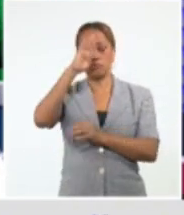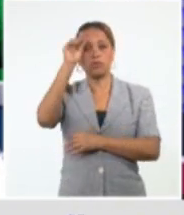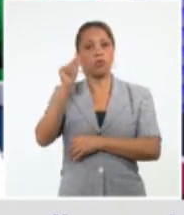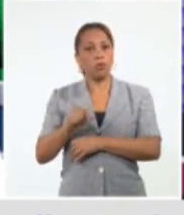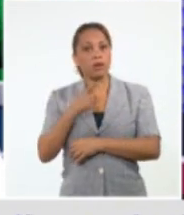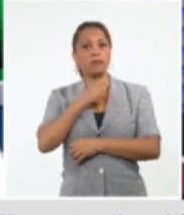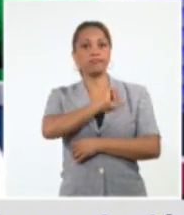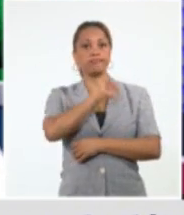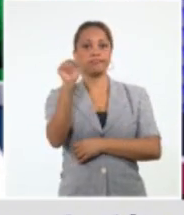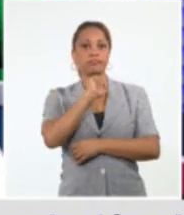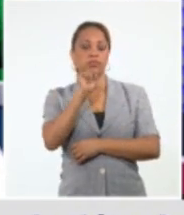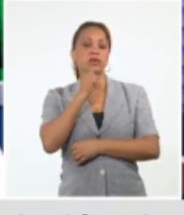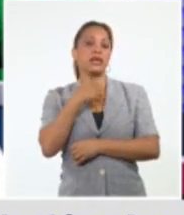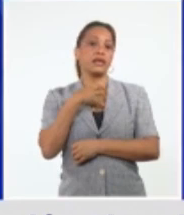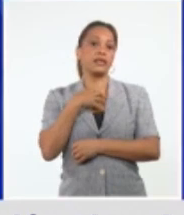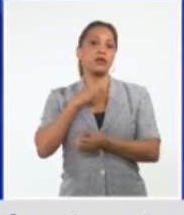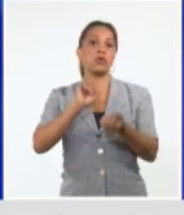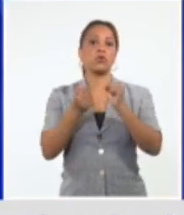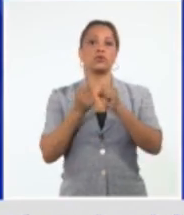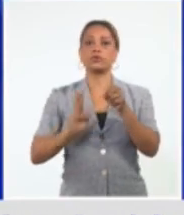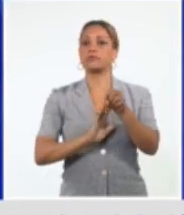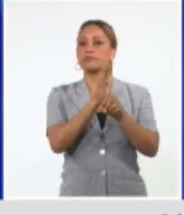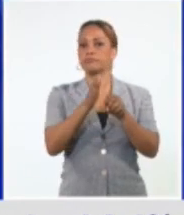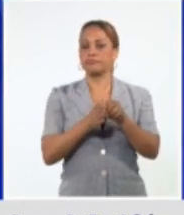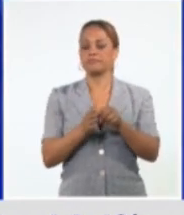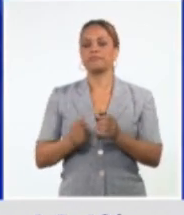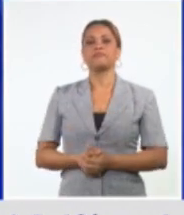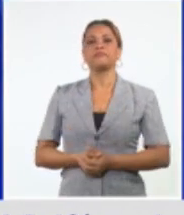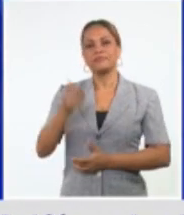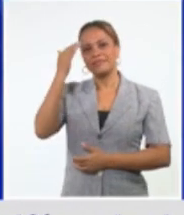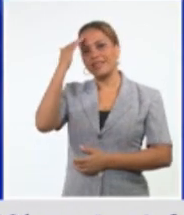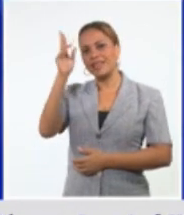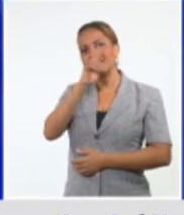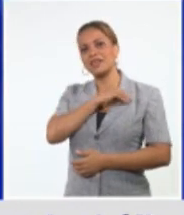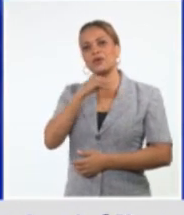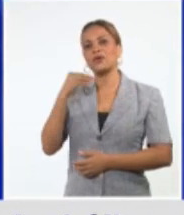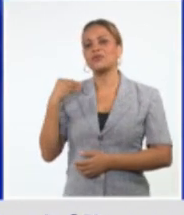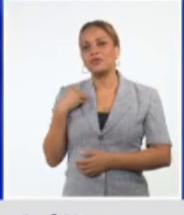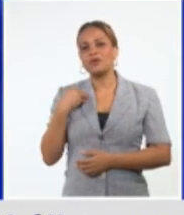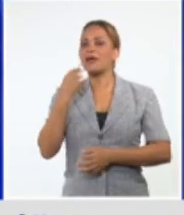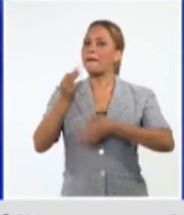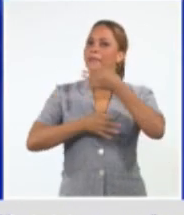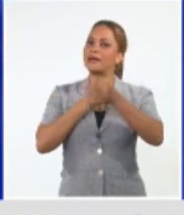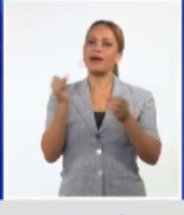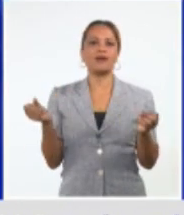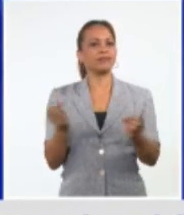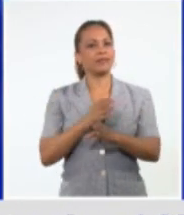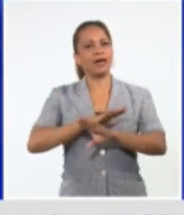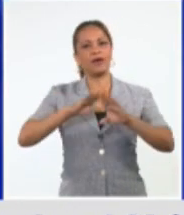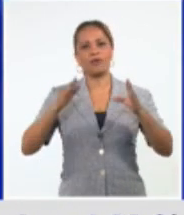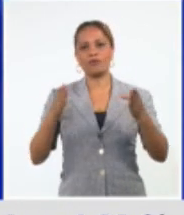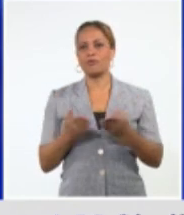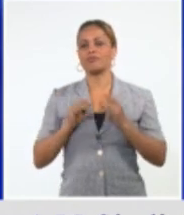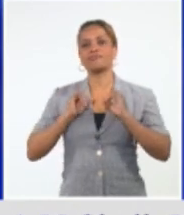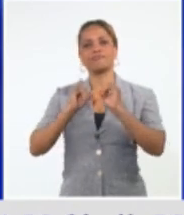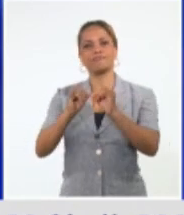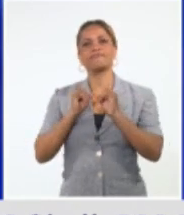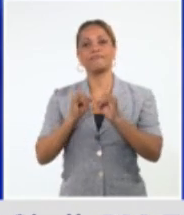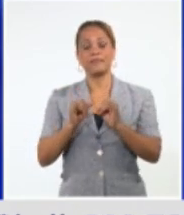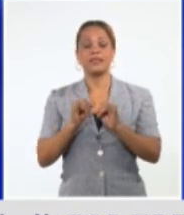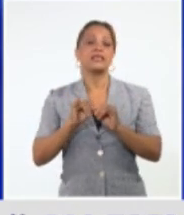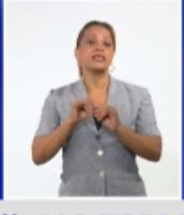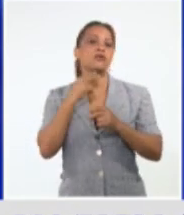país en el control de la epidemia. Gracias, doctor. Gracias, ha sido amplio y explícito sobre lo que se adopta ya